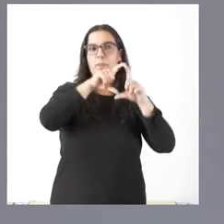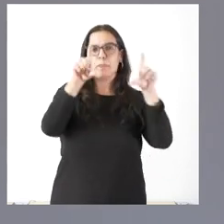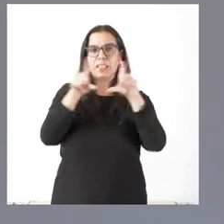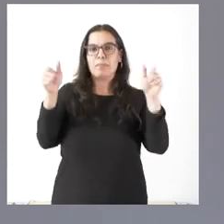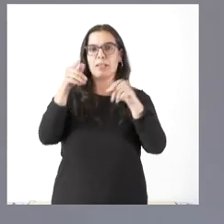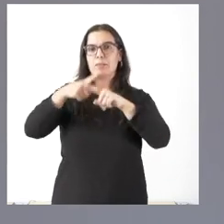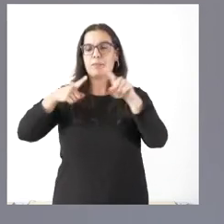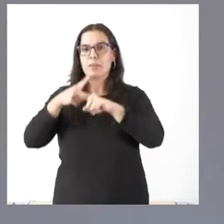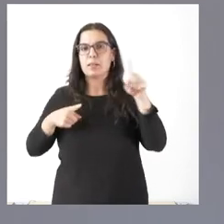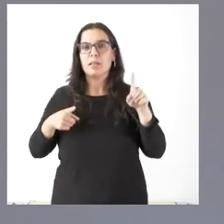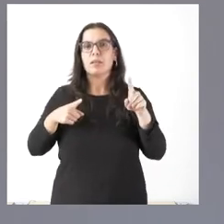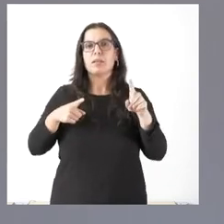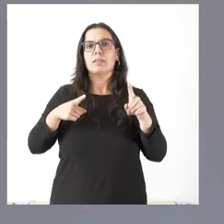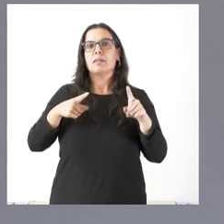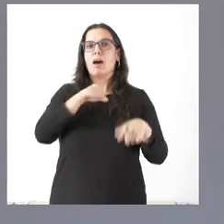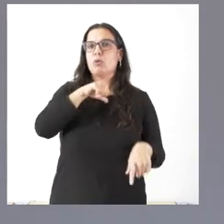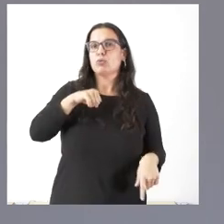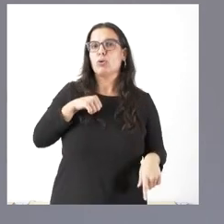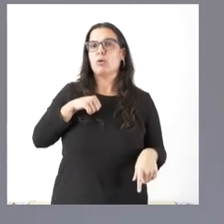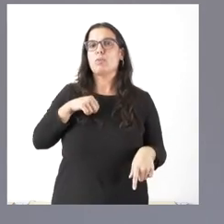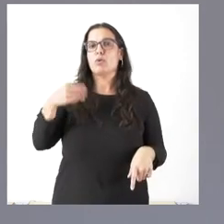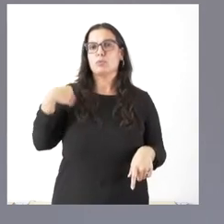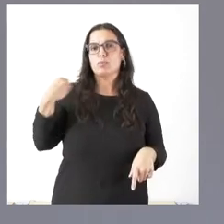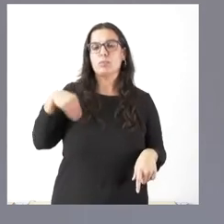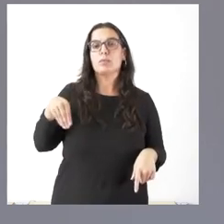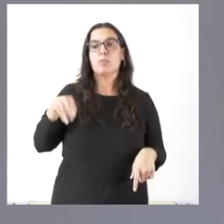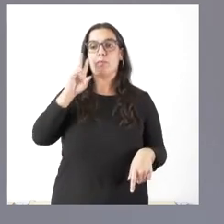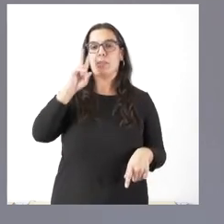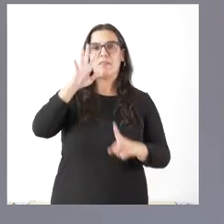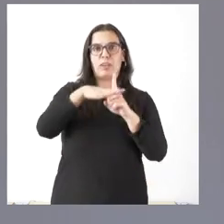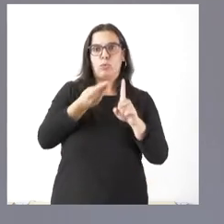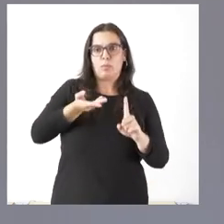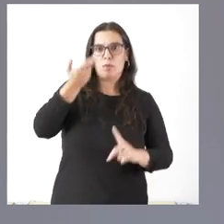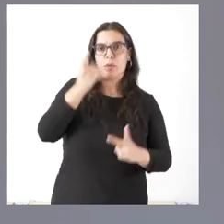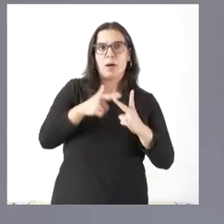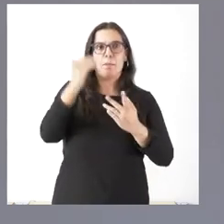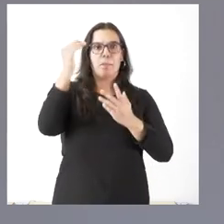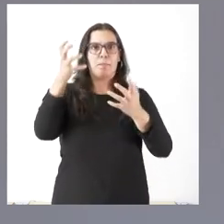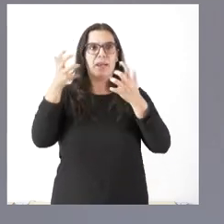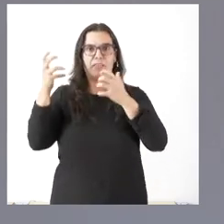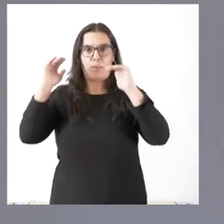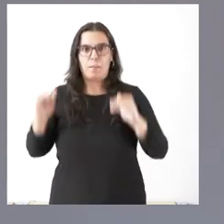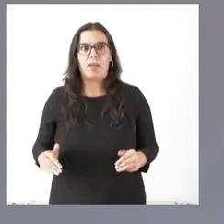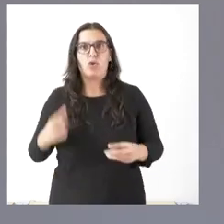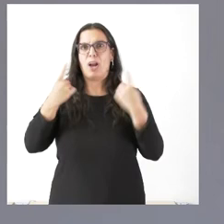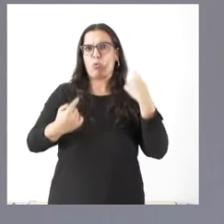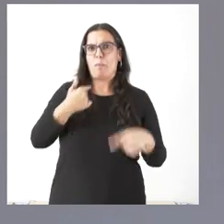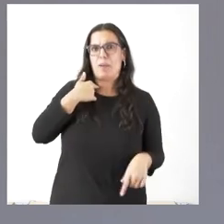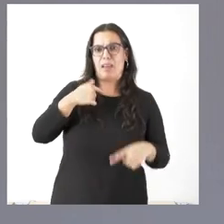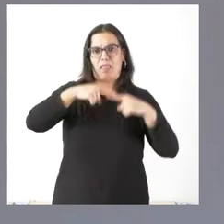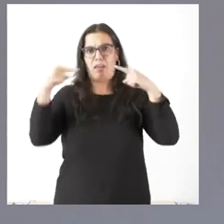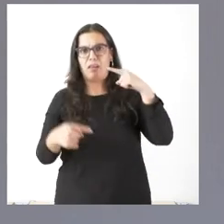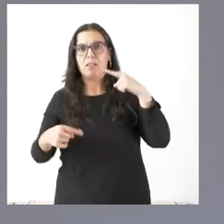pymes, autónomos, que están viendo cómo crece esa factura de la luz, cómo ven reducido su margen de beneficios, cómo algunos están en pérdidas, pensando en